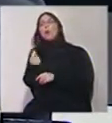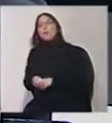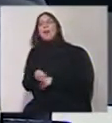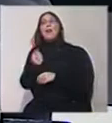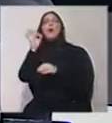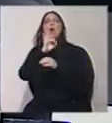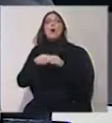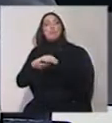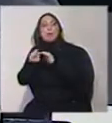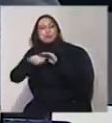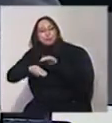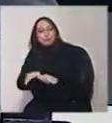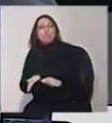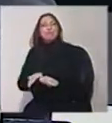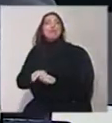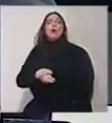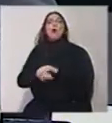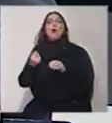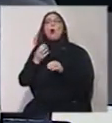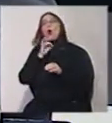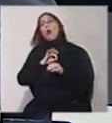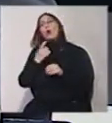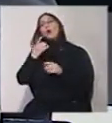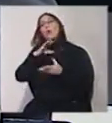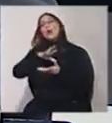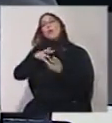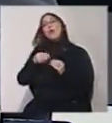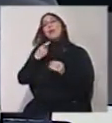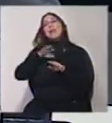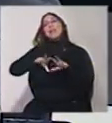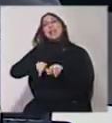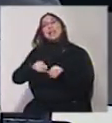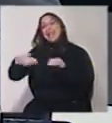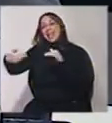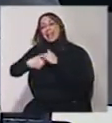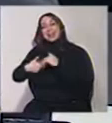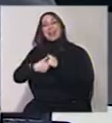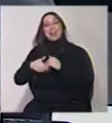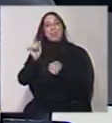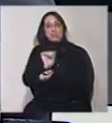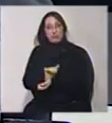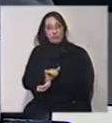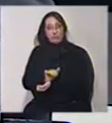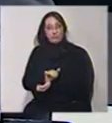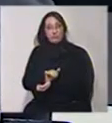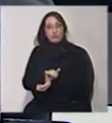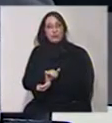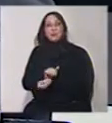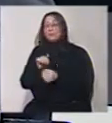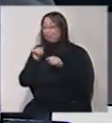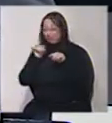alguna manera embretados en una dinámica delictiva a la entrada de las prisiones. En este